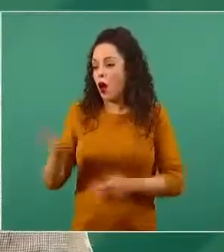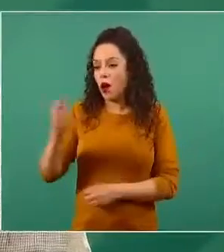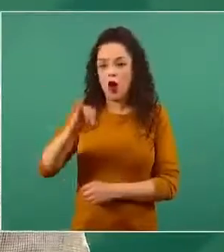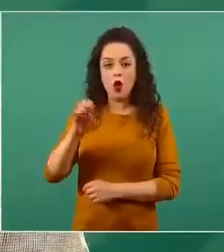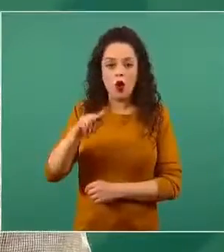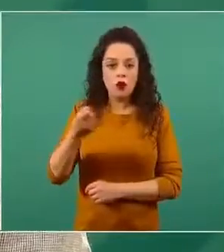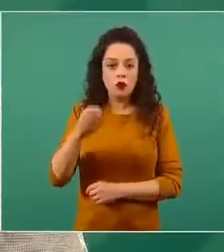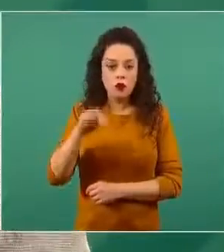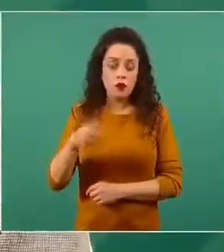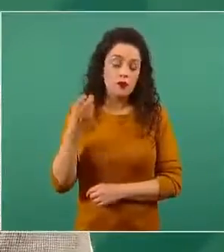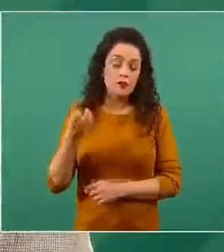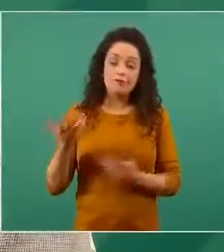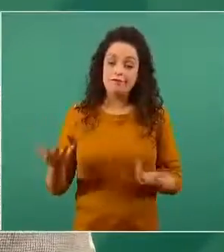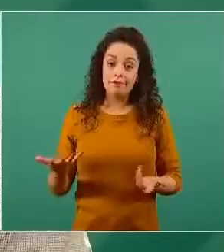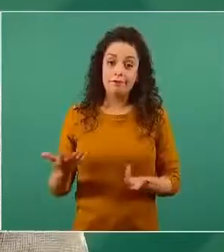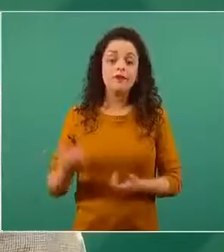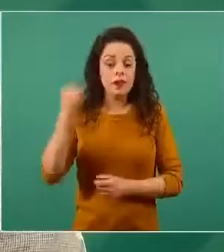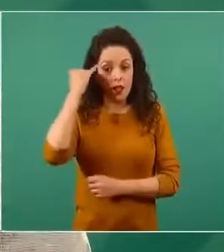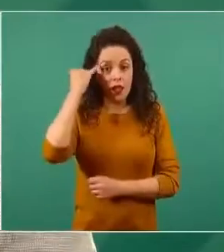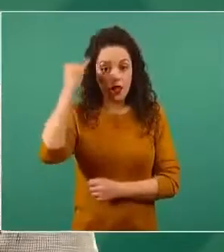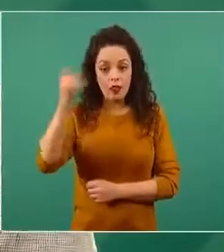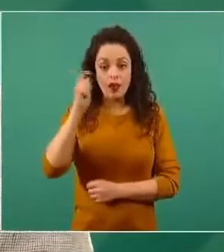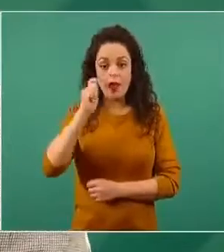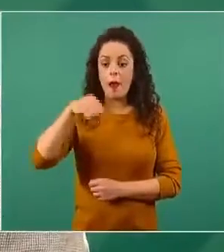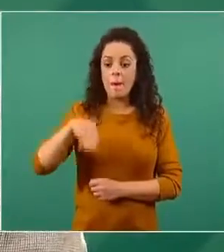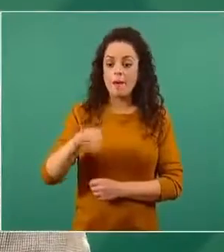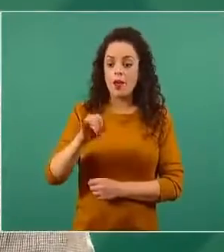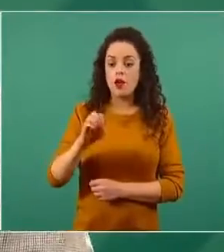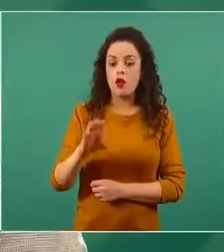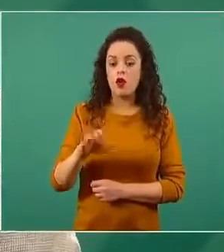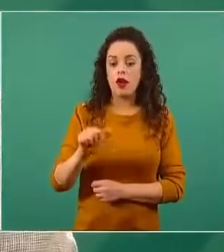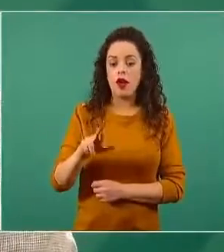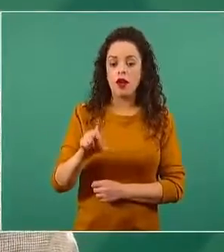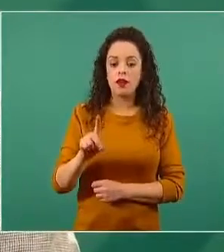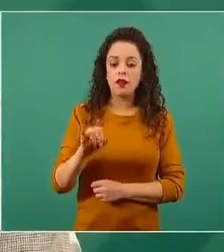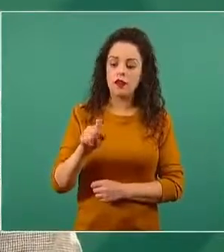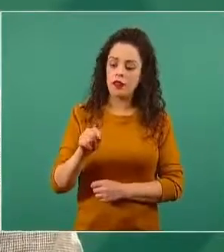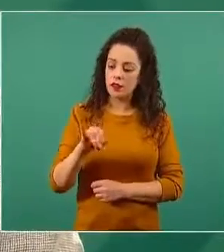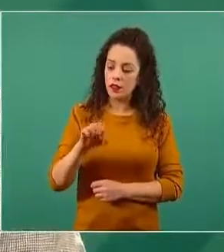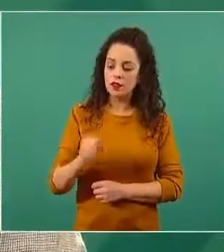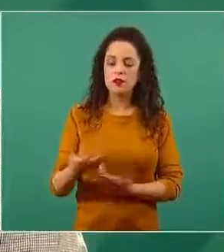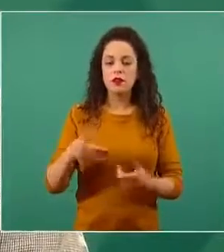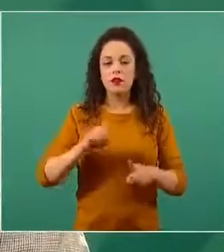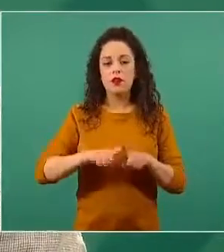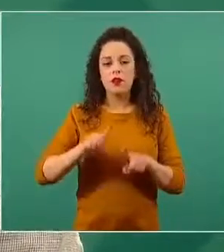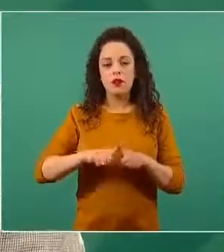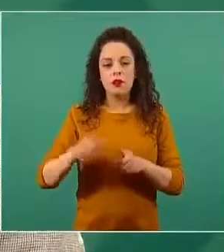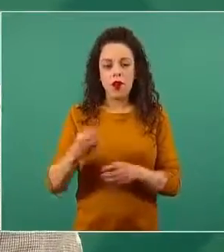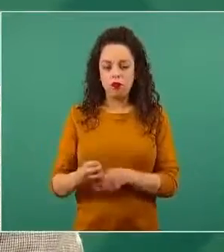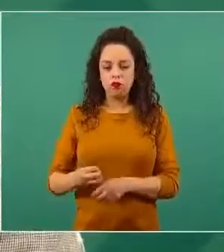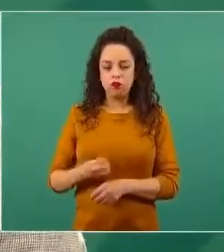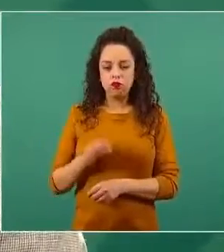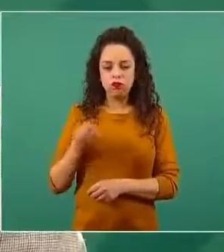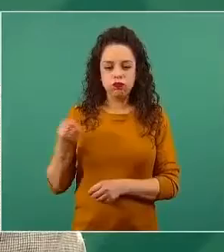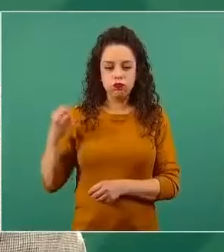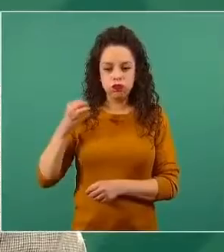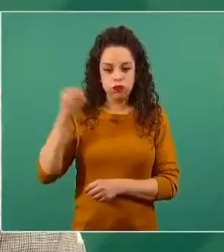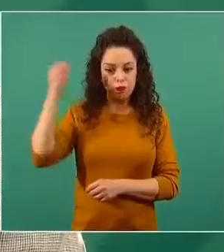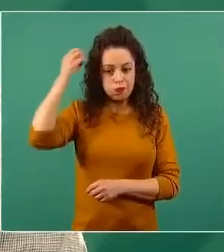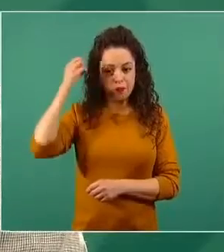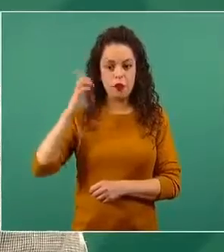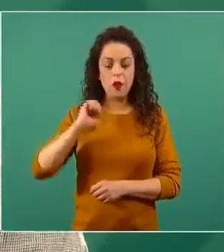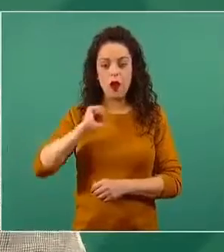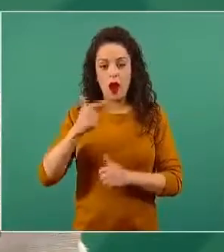también se están invocando ideas como miocarditis, como trombosis, y cuando uno revisa la evidencia